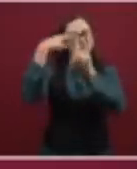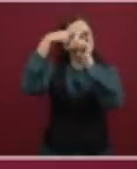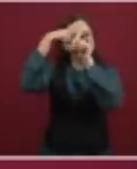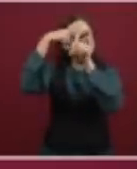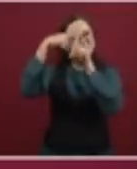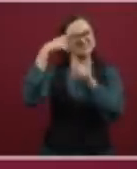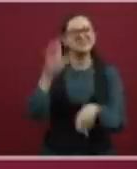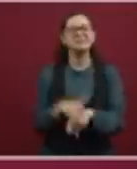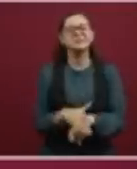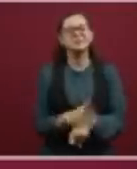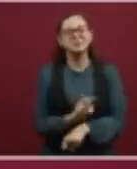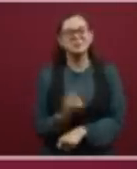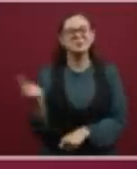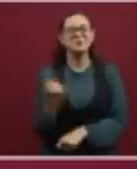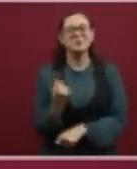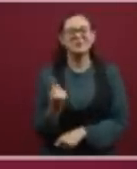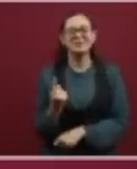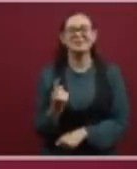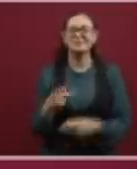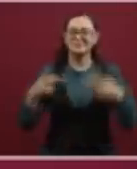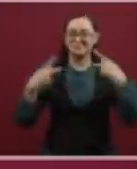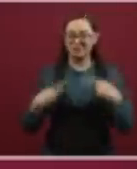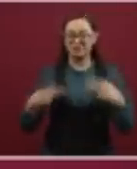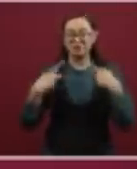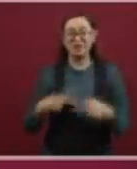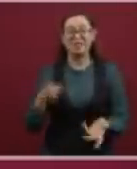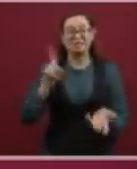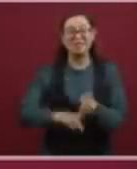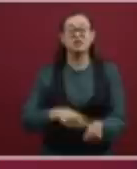Porque son muy buenos los trabajadores petroleros,